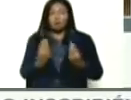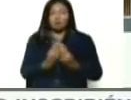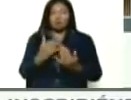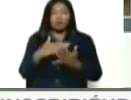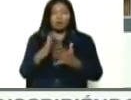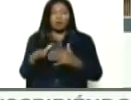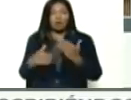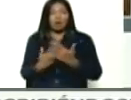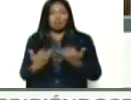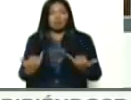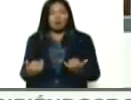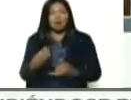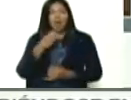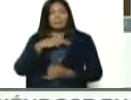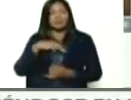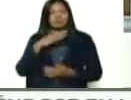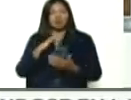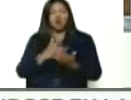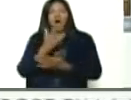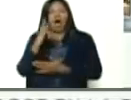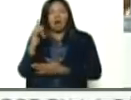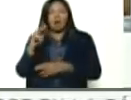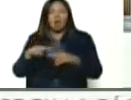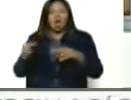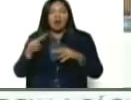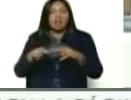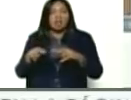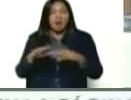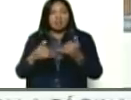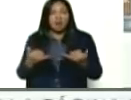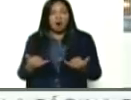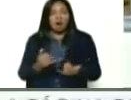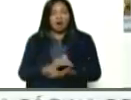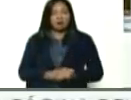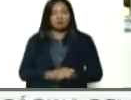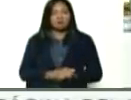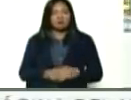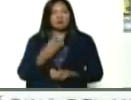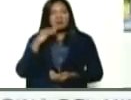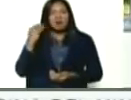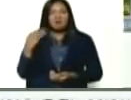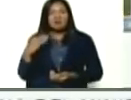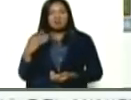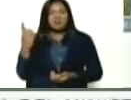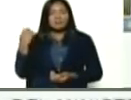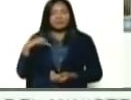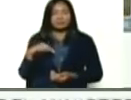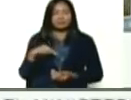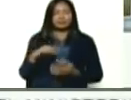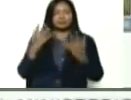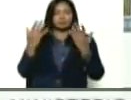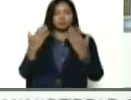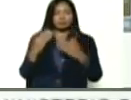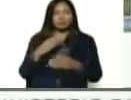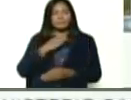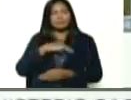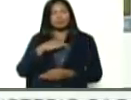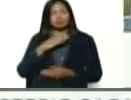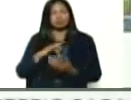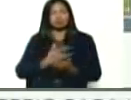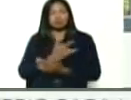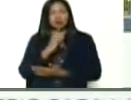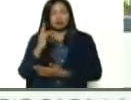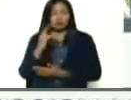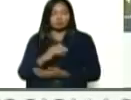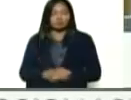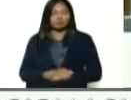caso la visión árbol los niños y las niñas y la juventud debe tener en sus manos el misión árbol